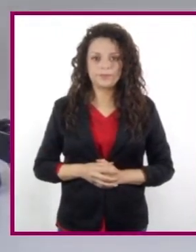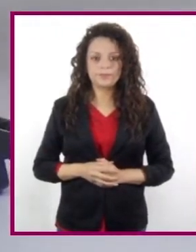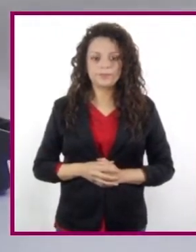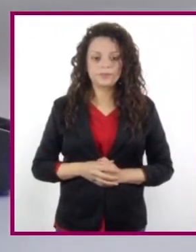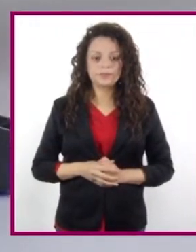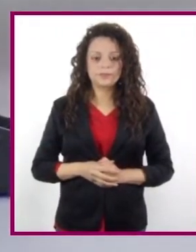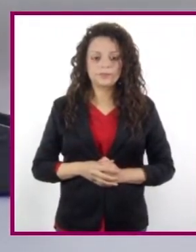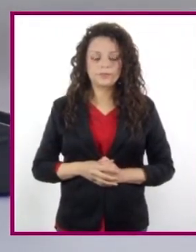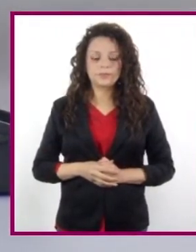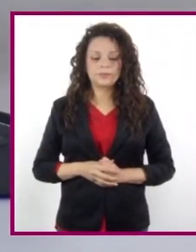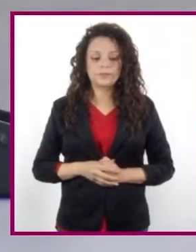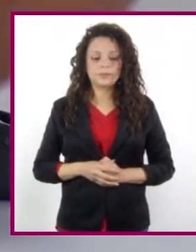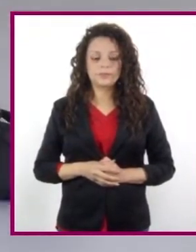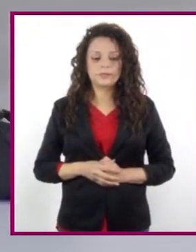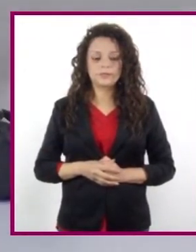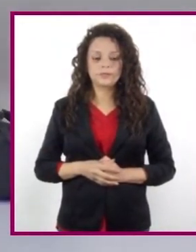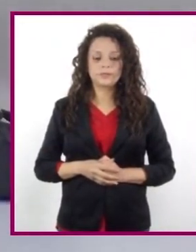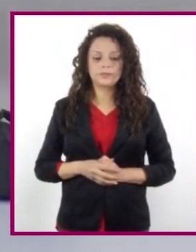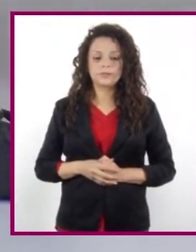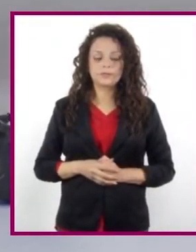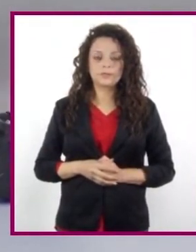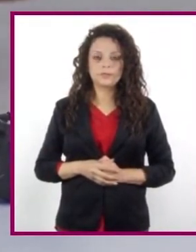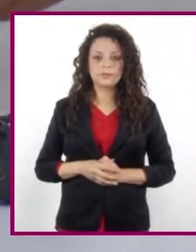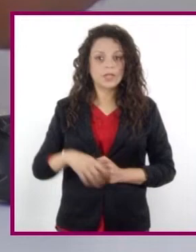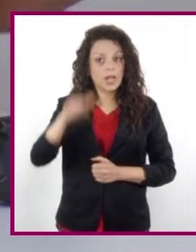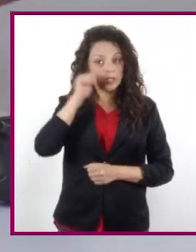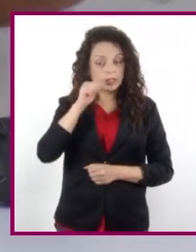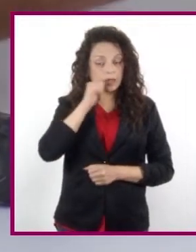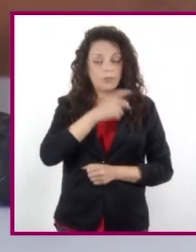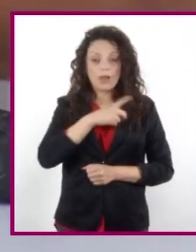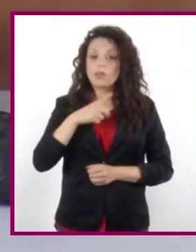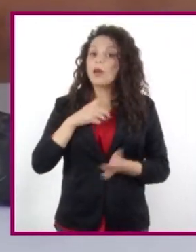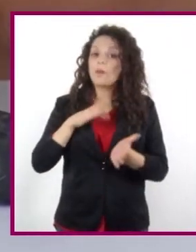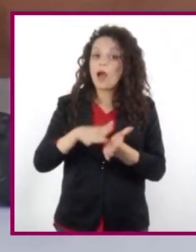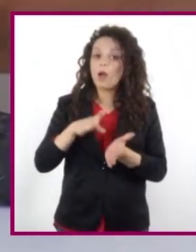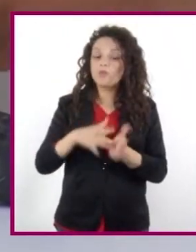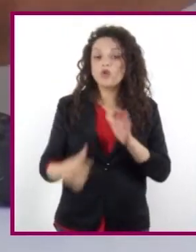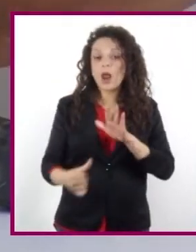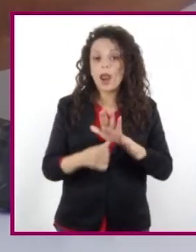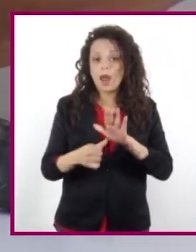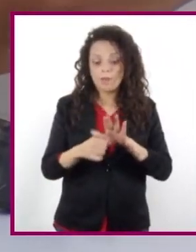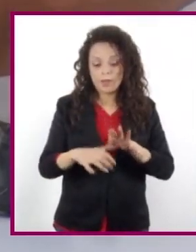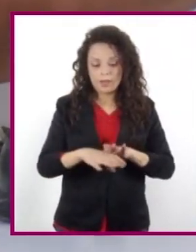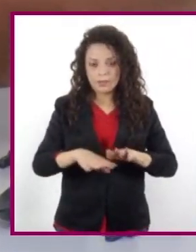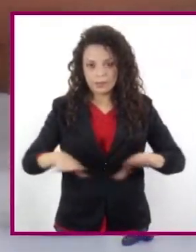Recuerden utilizar su mesa de trabajo para recargarse.